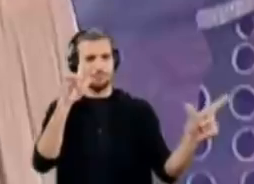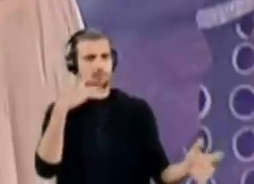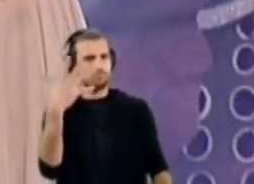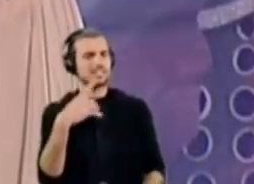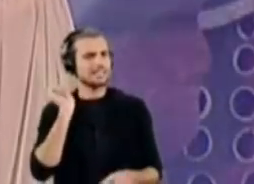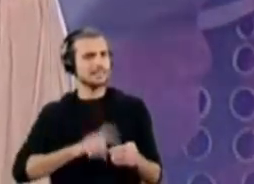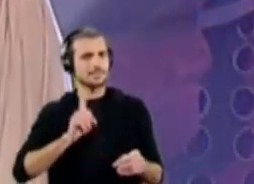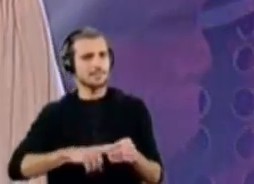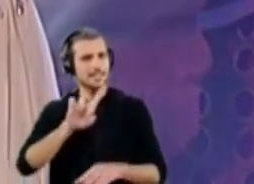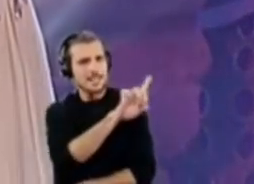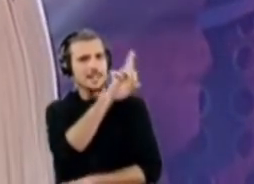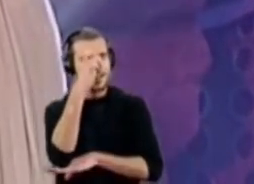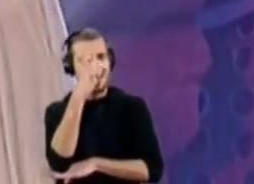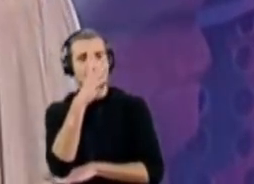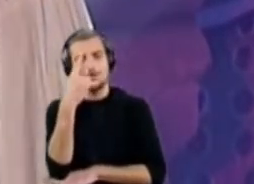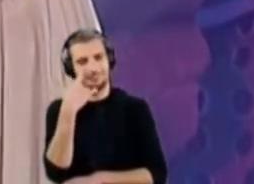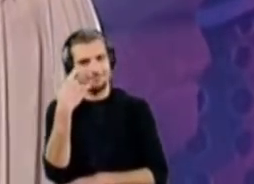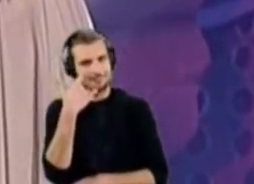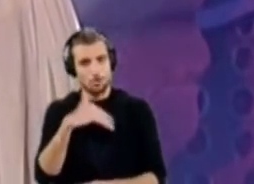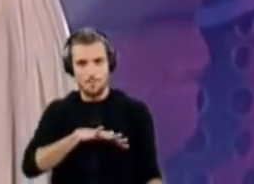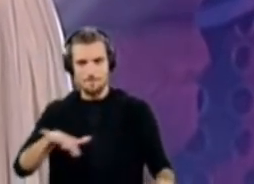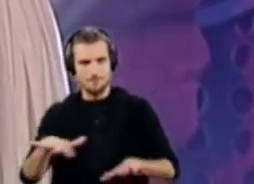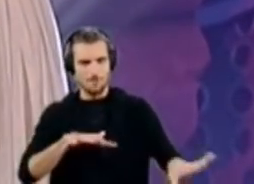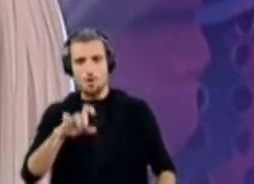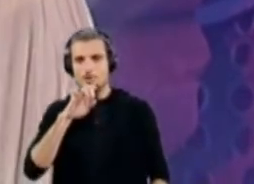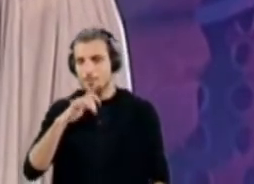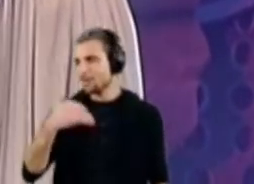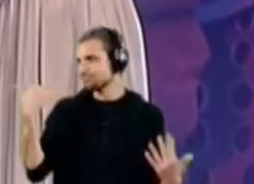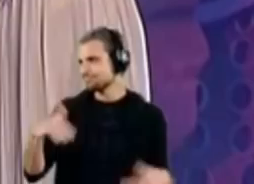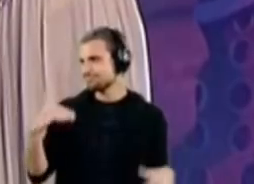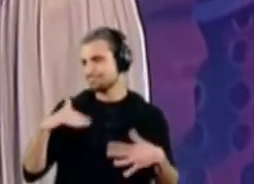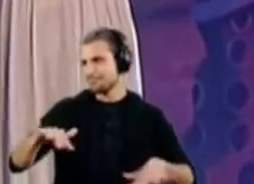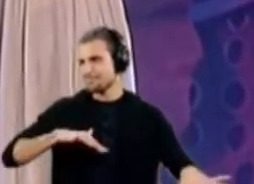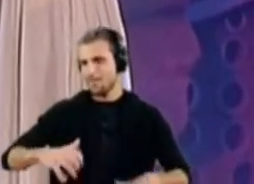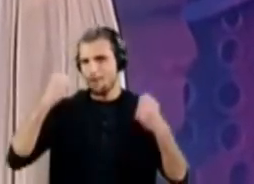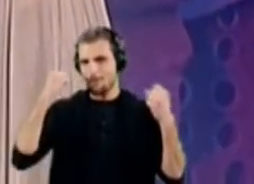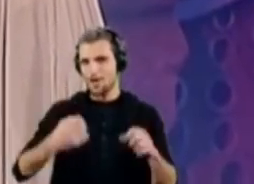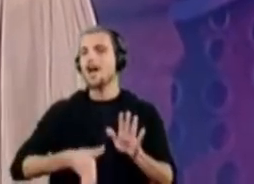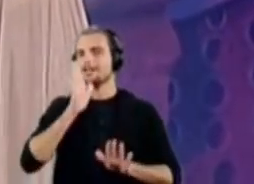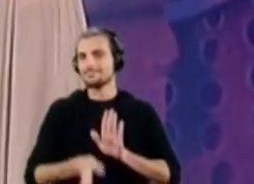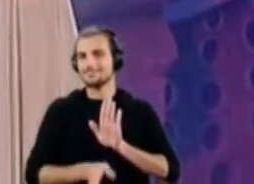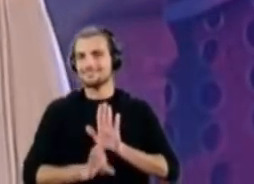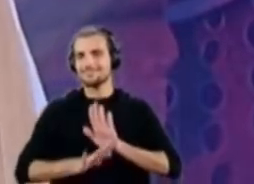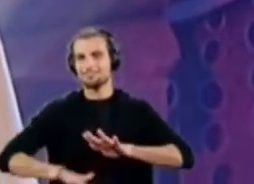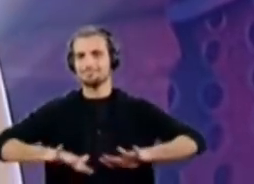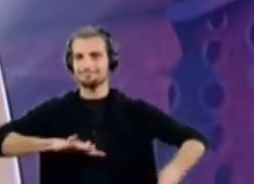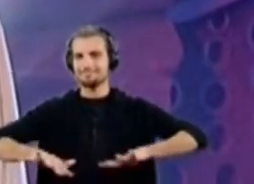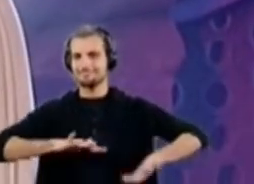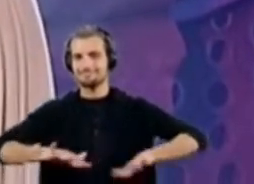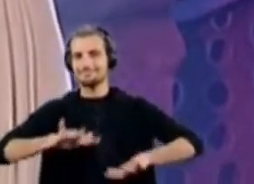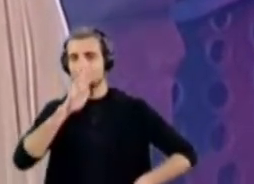de Las Palmas de Gran Canaria, menuda marcha, ¿tú quieres marcha? Hombre, y vamos, marcha? Y vamos a seguir con esa marcha